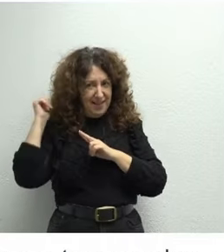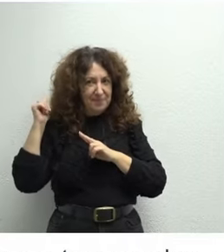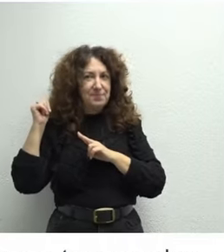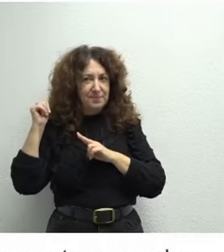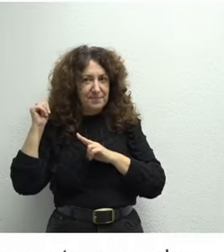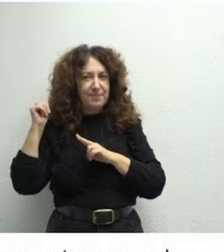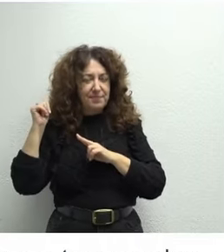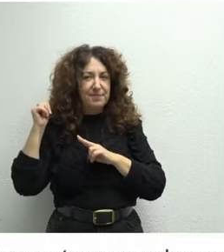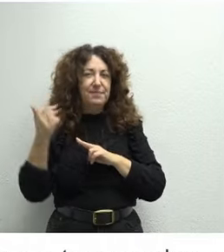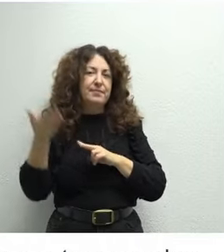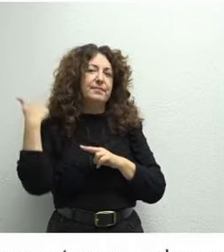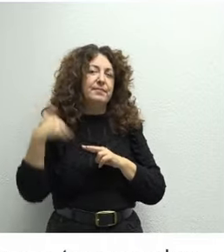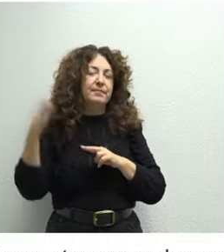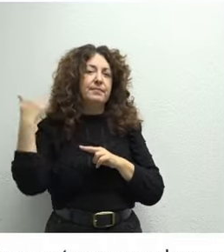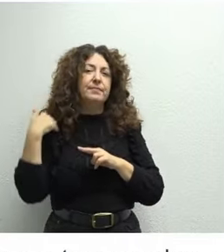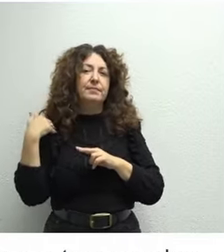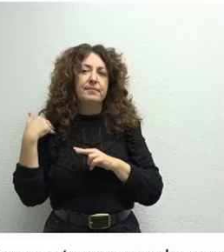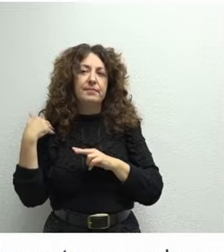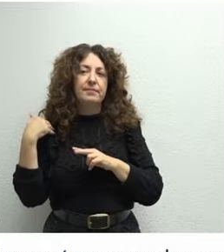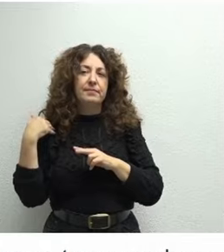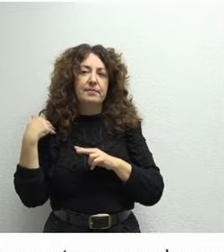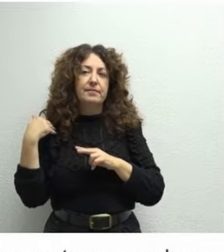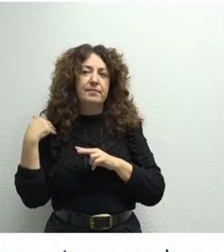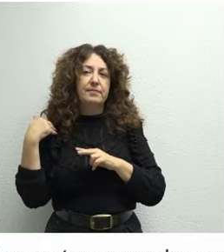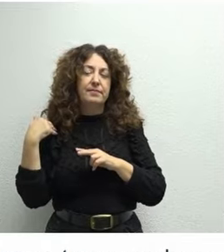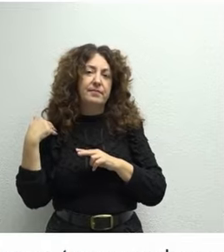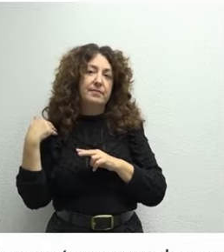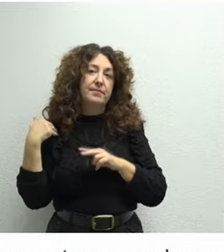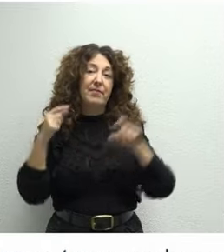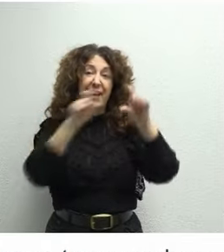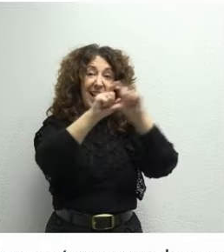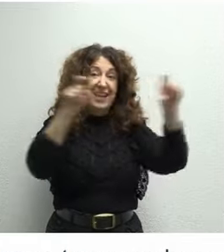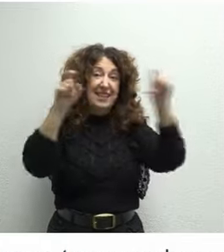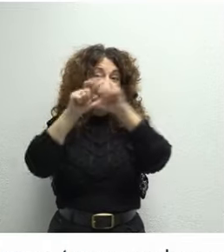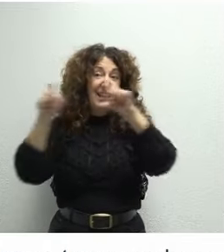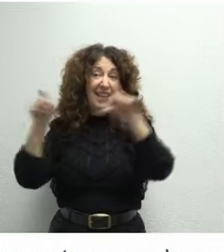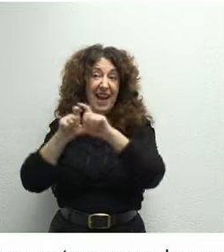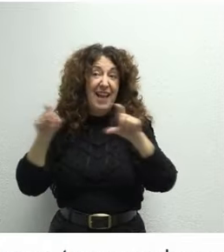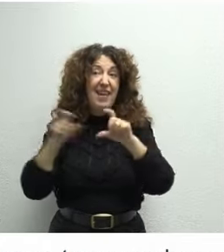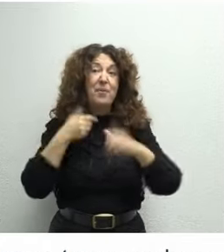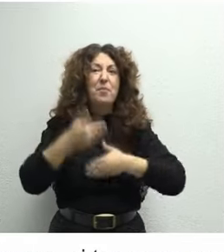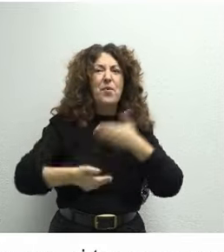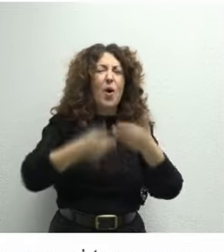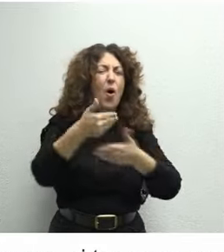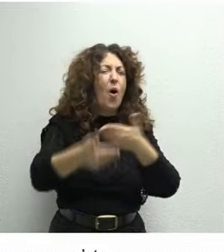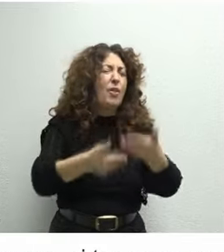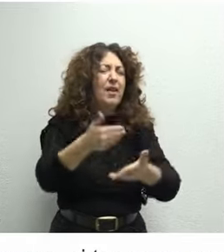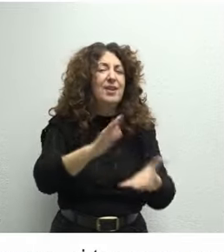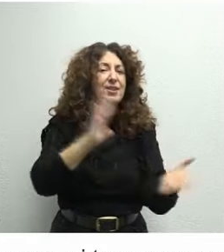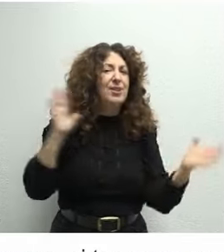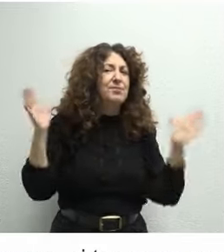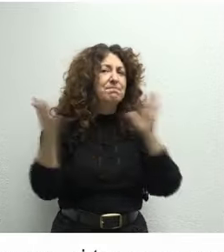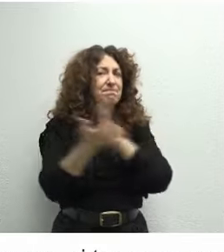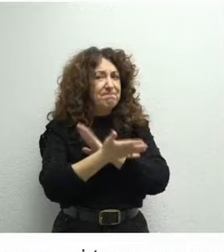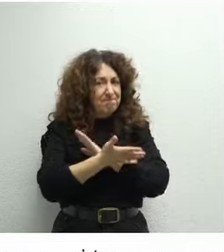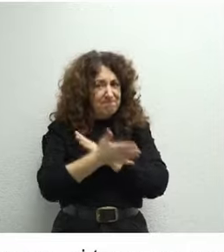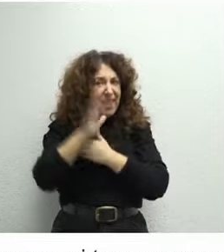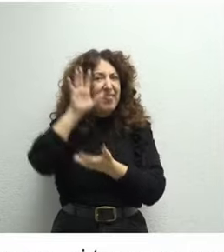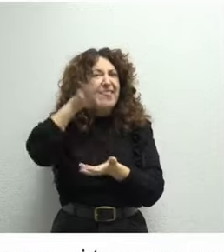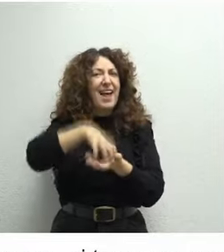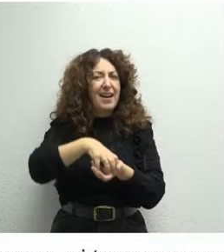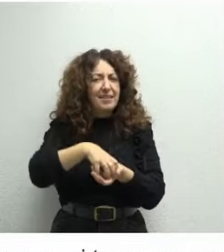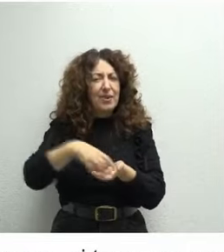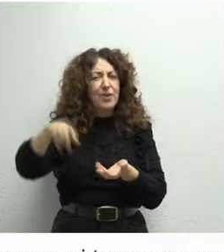cuando eh Bueno pues en nuestra en las entidades en pleno proceso de transformación de nuestros centros nos